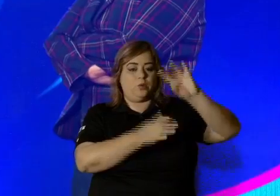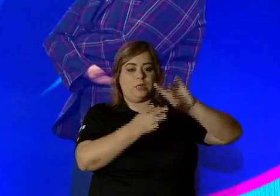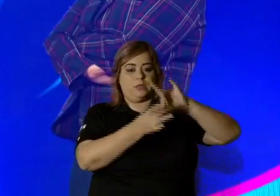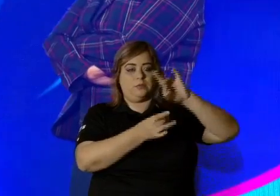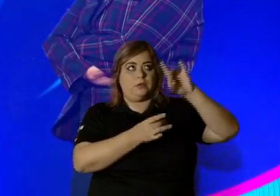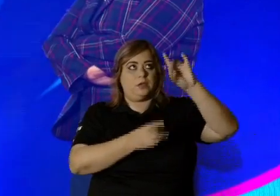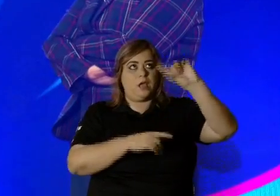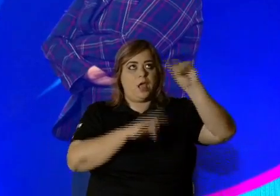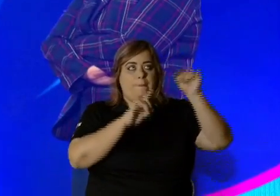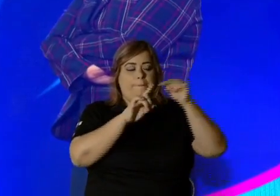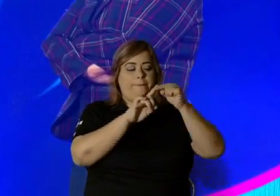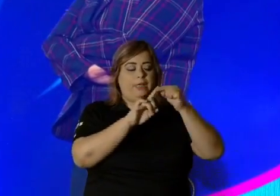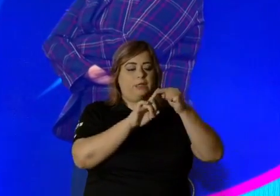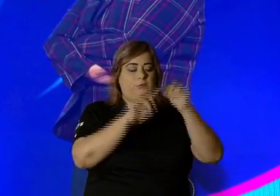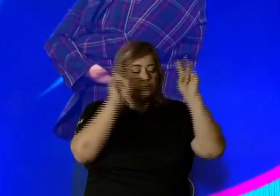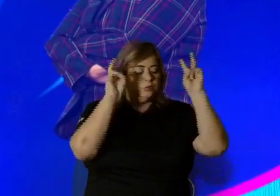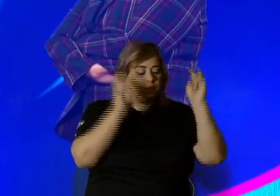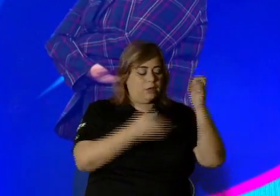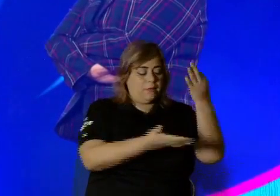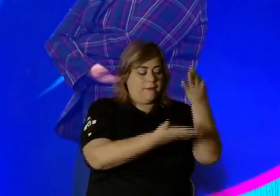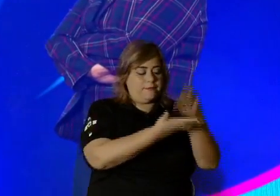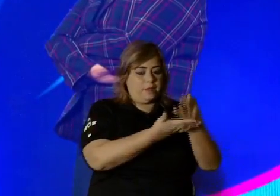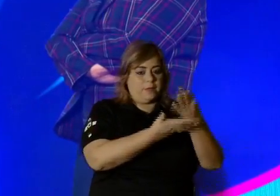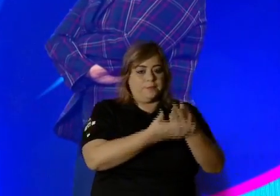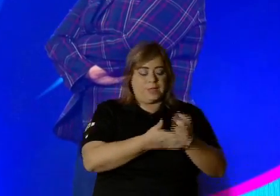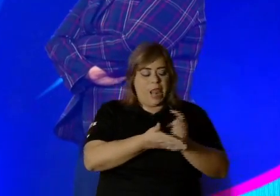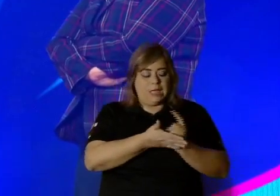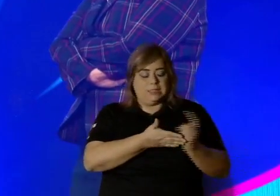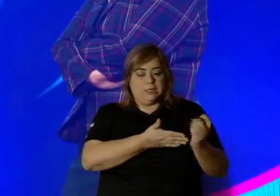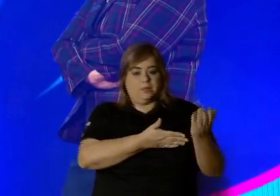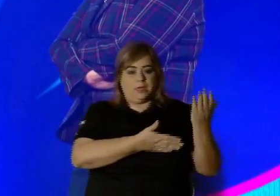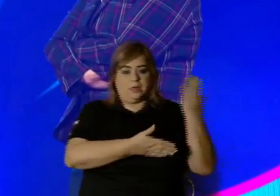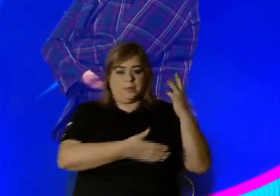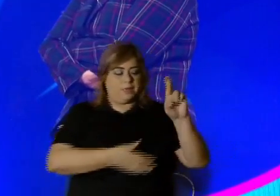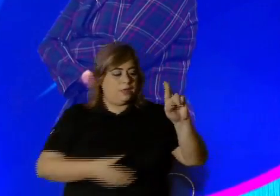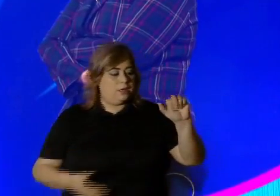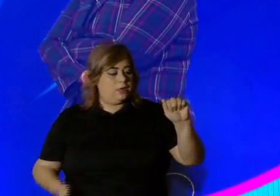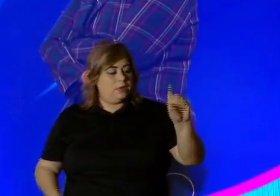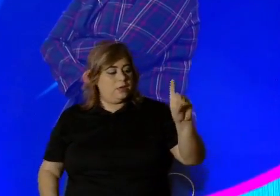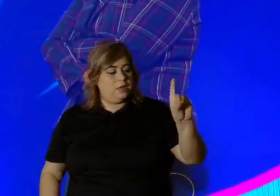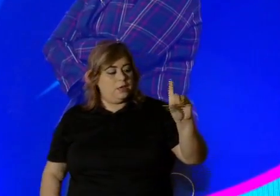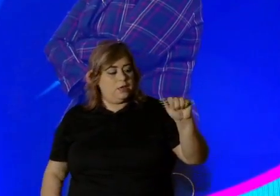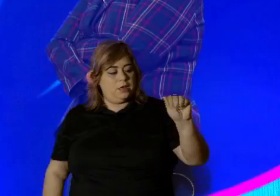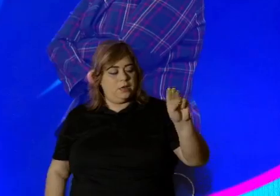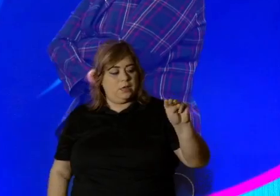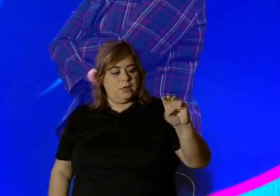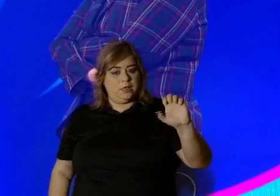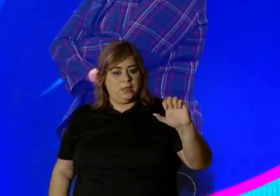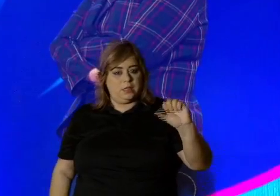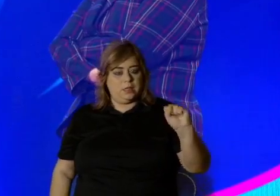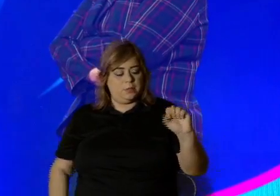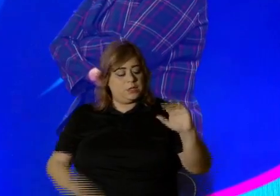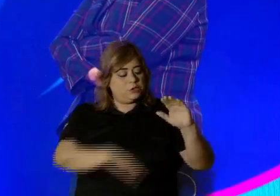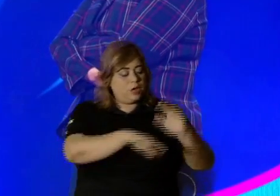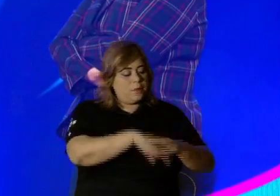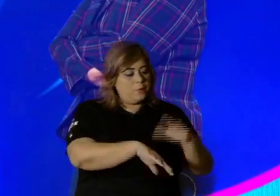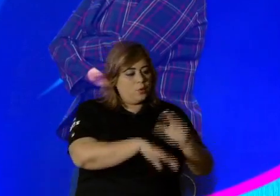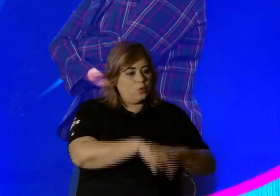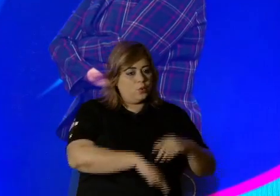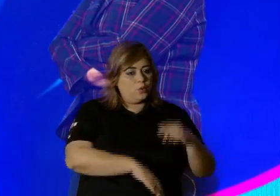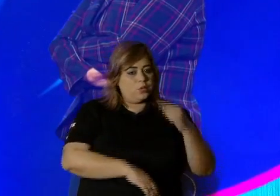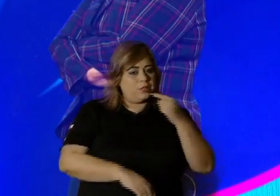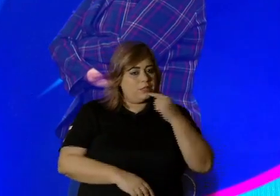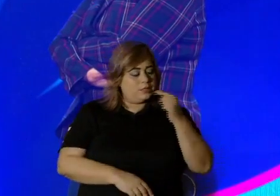finanza y la fe. Y en esta semana Radamés fue usado por Dios para hacer ese llamado y fuimos de